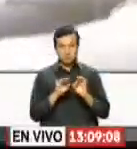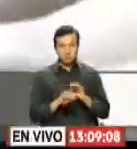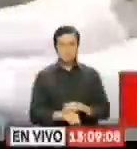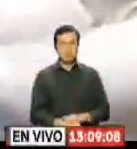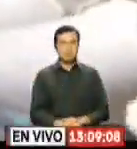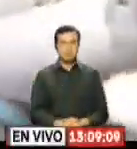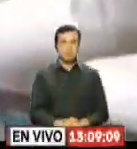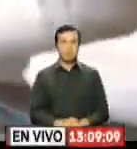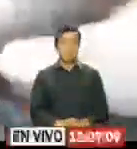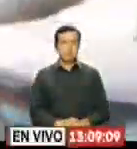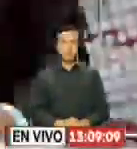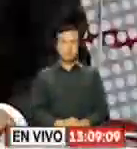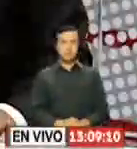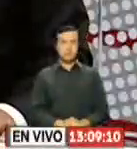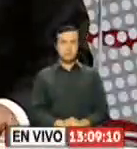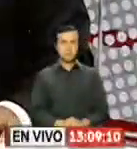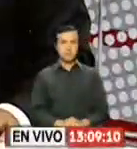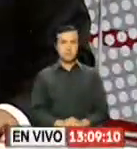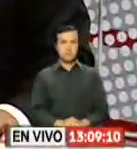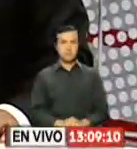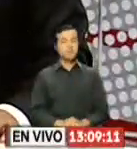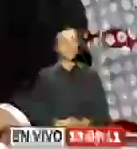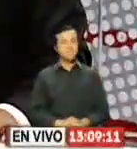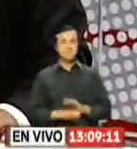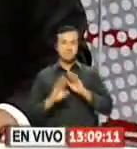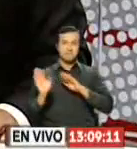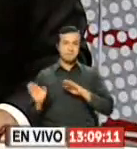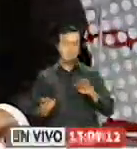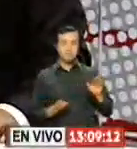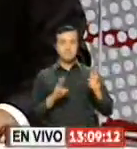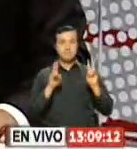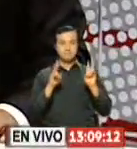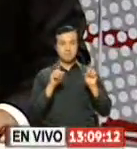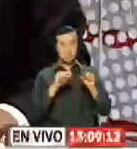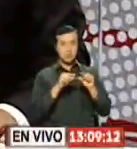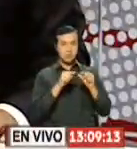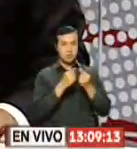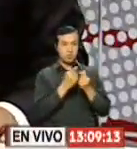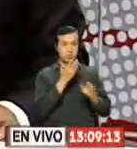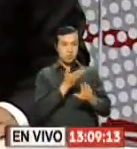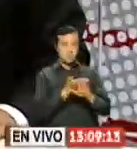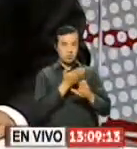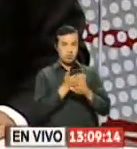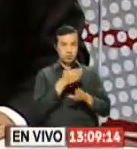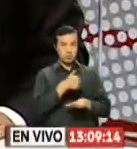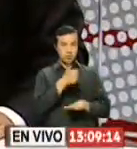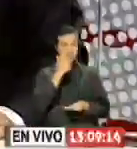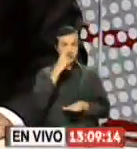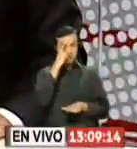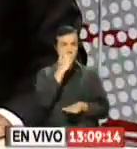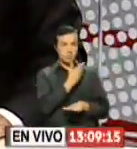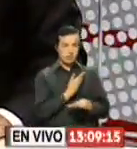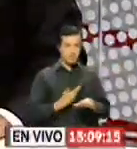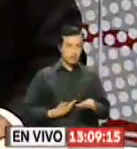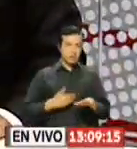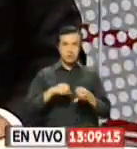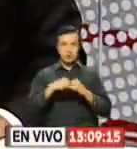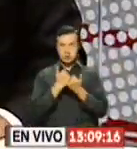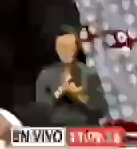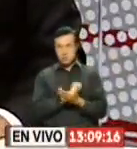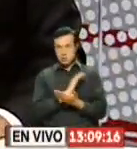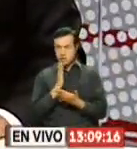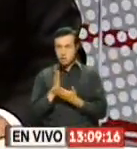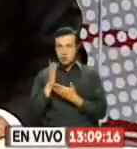Vintimilla, Telediario. Revisamos más temas. Las ternas enviadas por las funciones del Estado para la conformación del Consejo